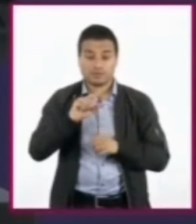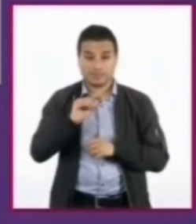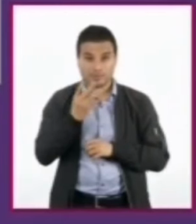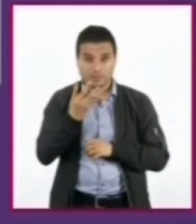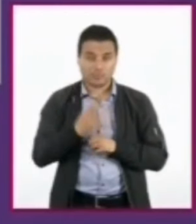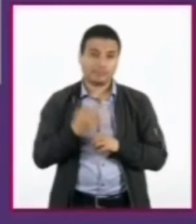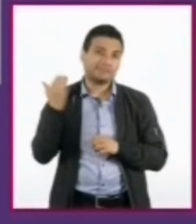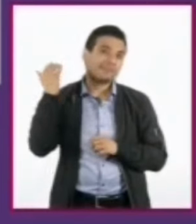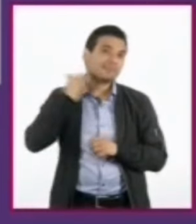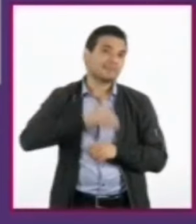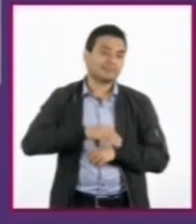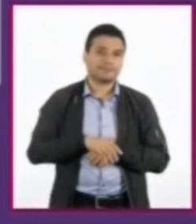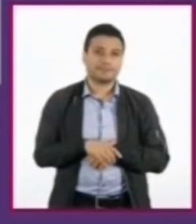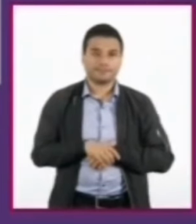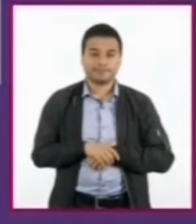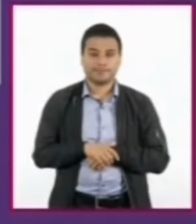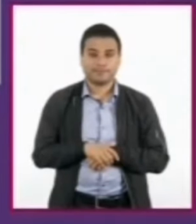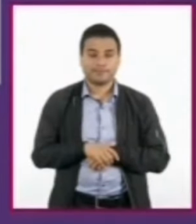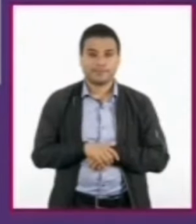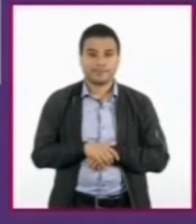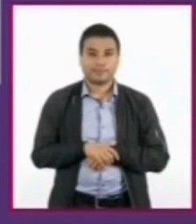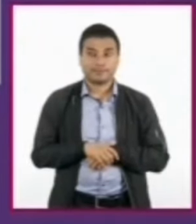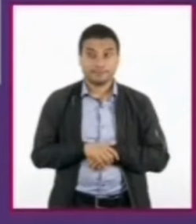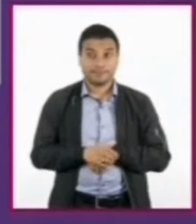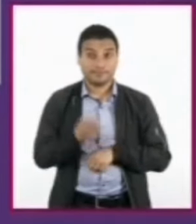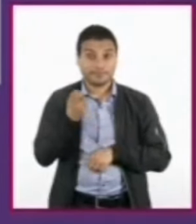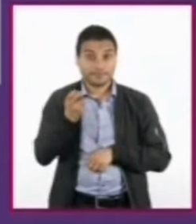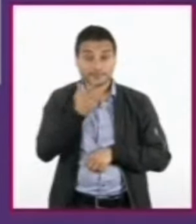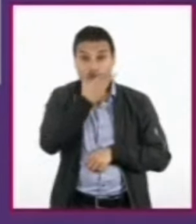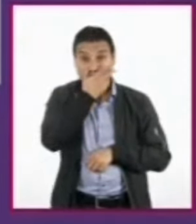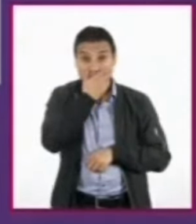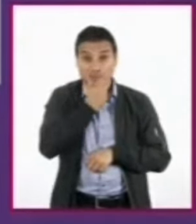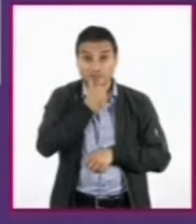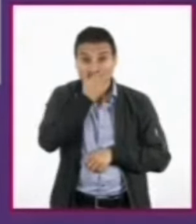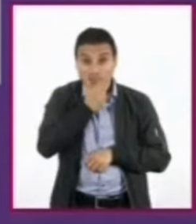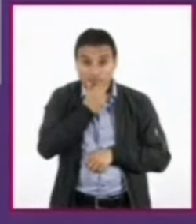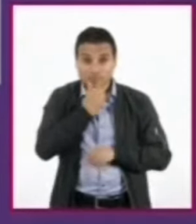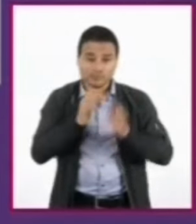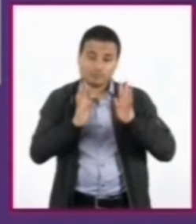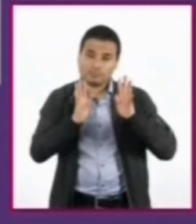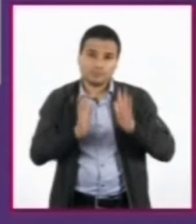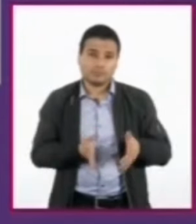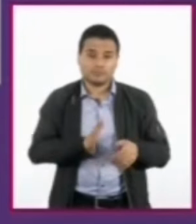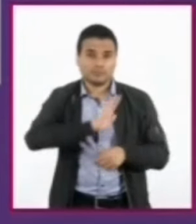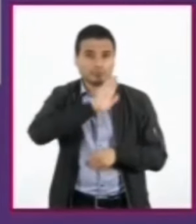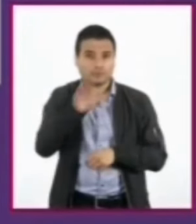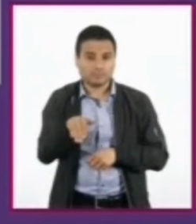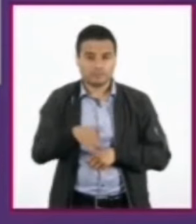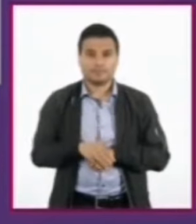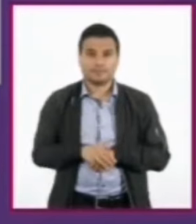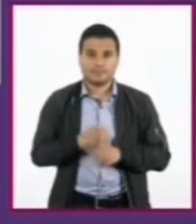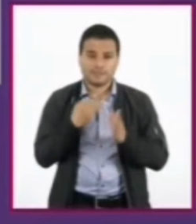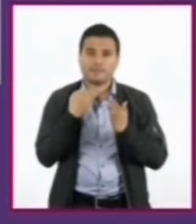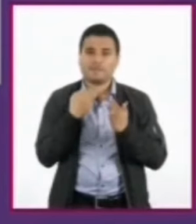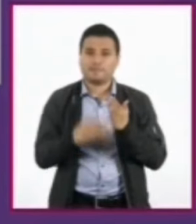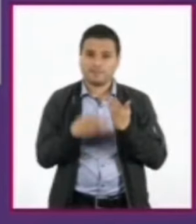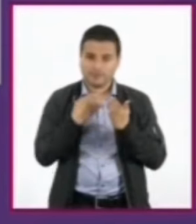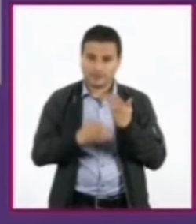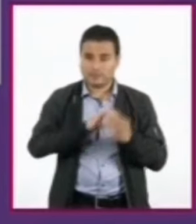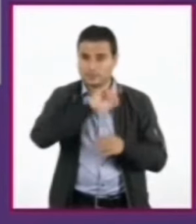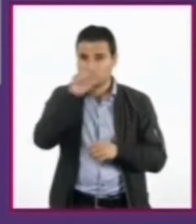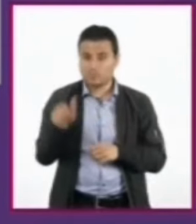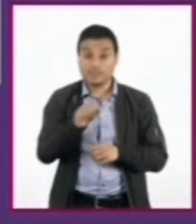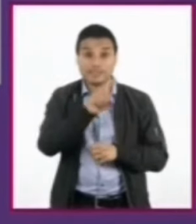1794. En un solo instante, Lavoisier se quedó sin cabeza, pero harán falta más de 100